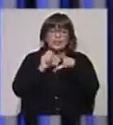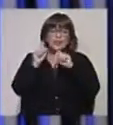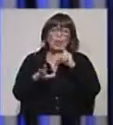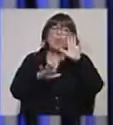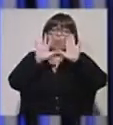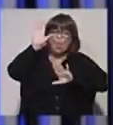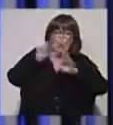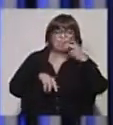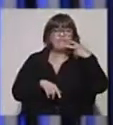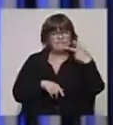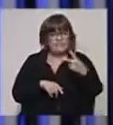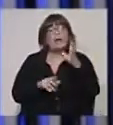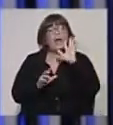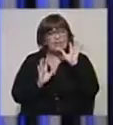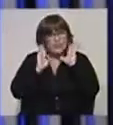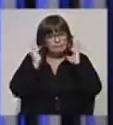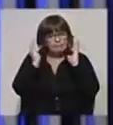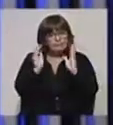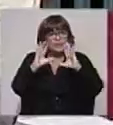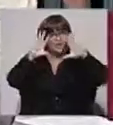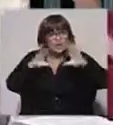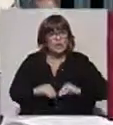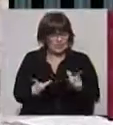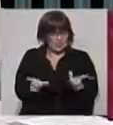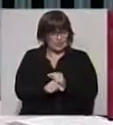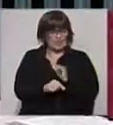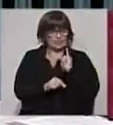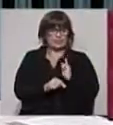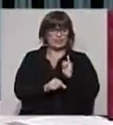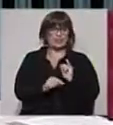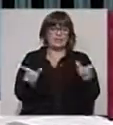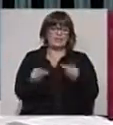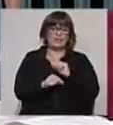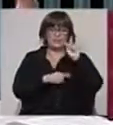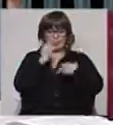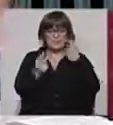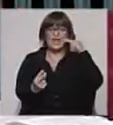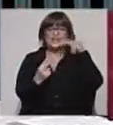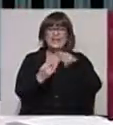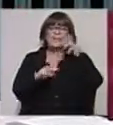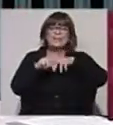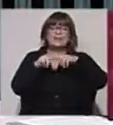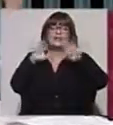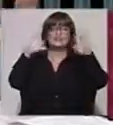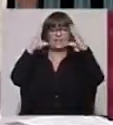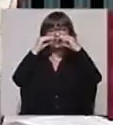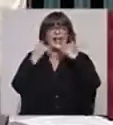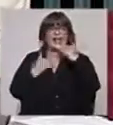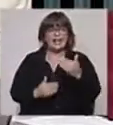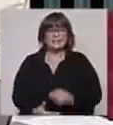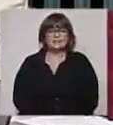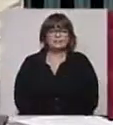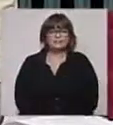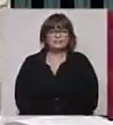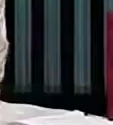para ver. Bueno, estaremos atentos a todo eso. ¿Se terminó? Se acabó lo que se daba. Será hasta mañana martes a las 9 de la noche. Gracias por estar ahí. Chau,